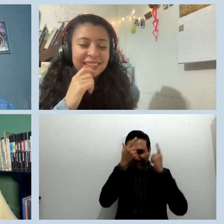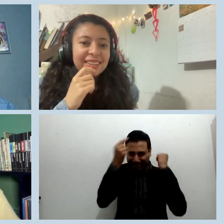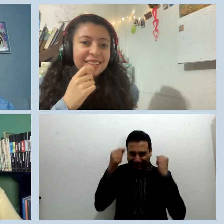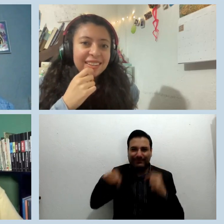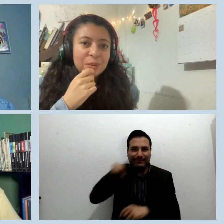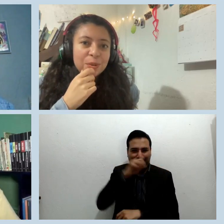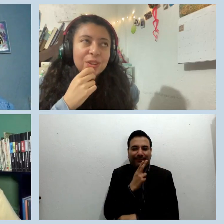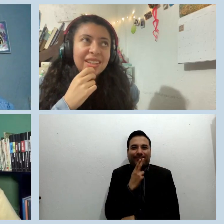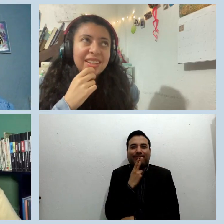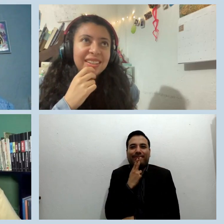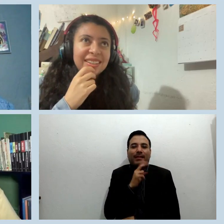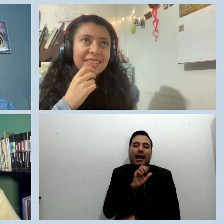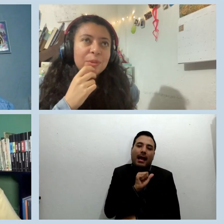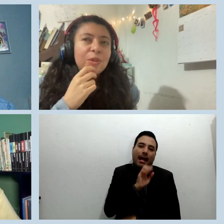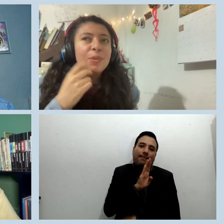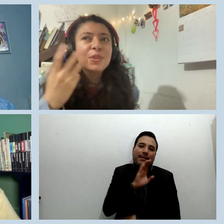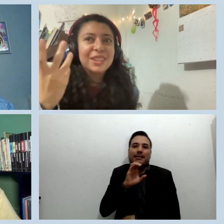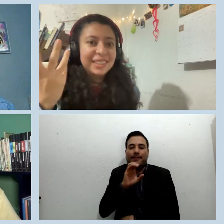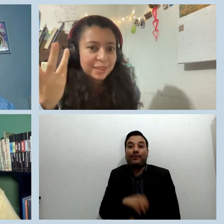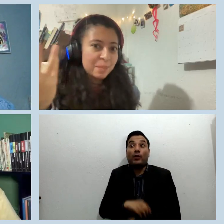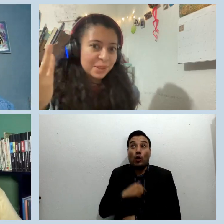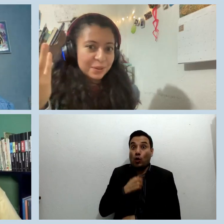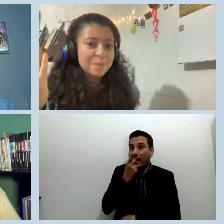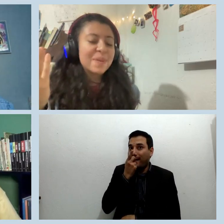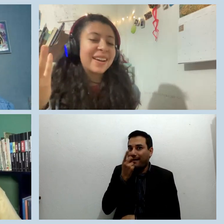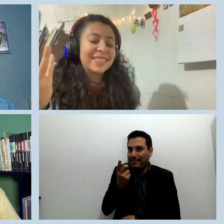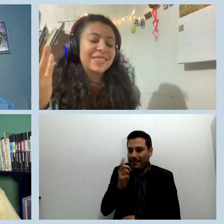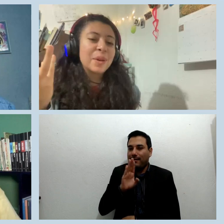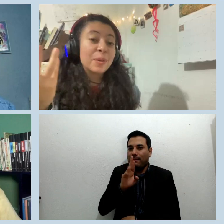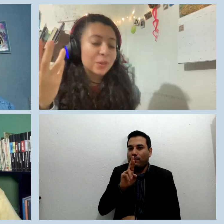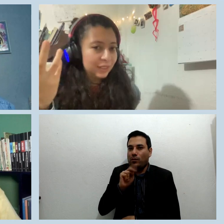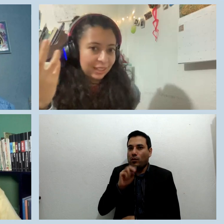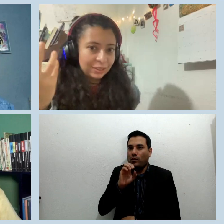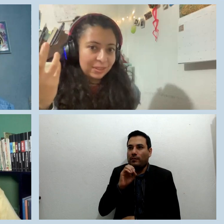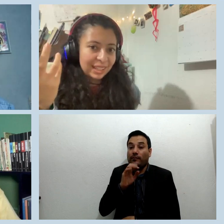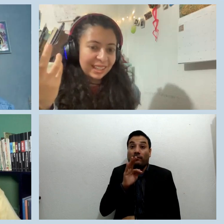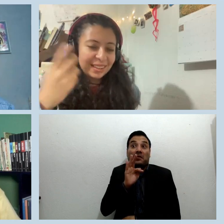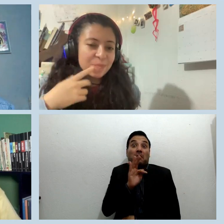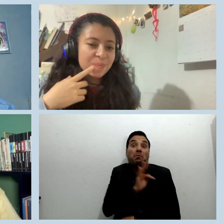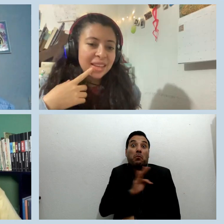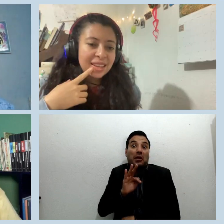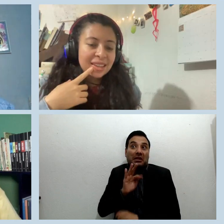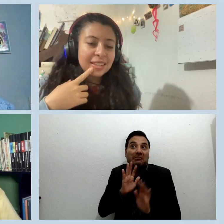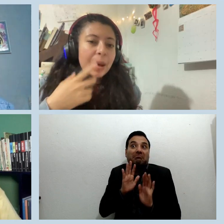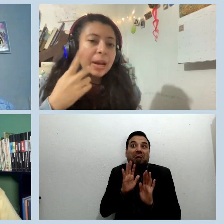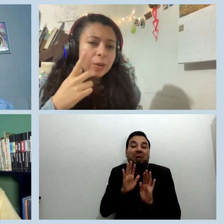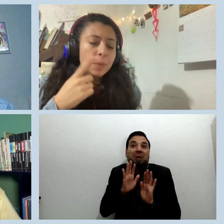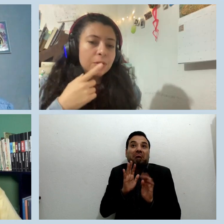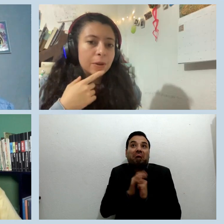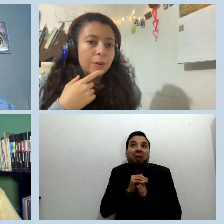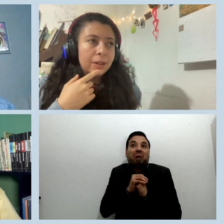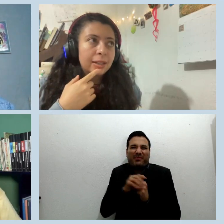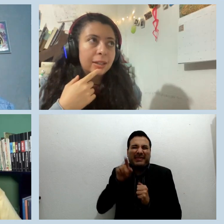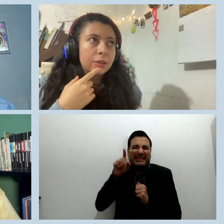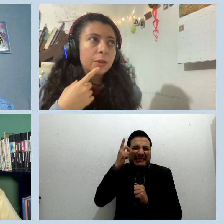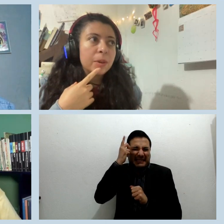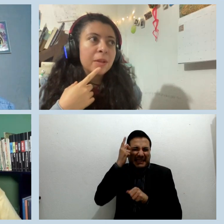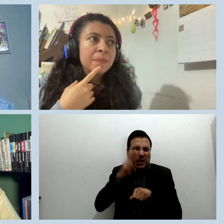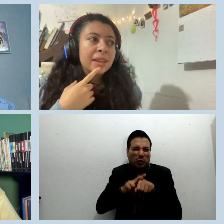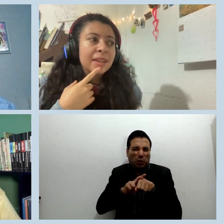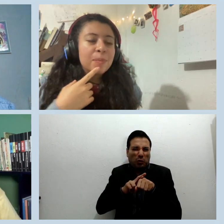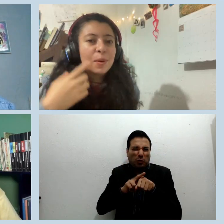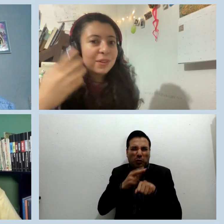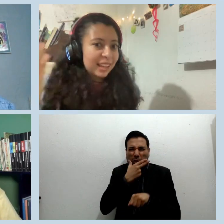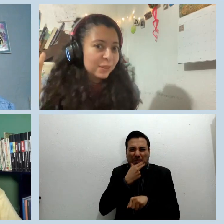le y le justo le decía Bruno Bueno si lo puede ocupar no me acuerdo el director que estaba a cargo pero sí me acuerdo que era director